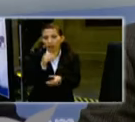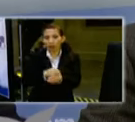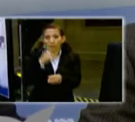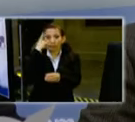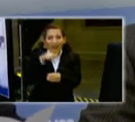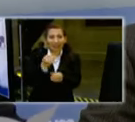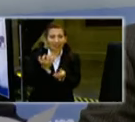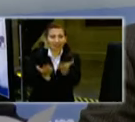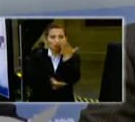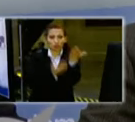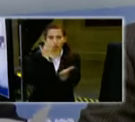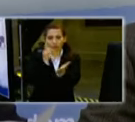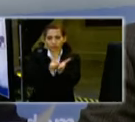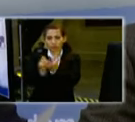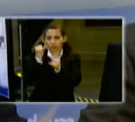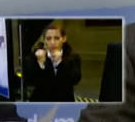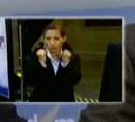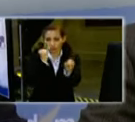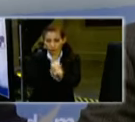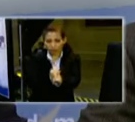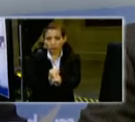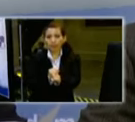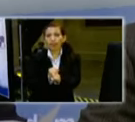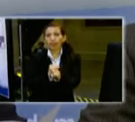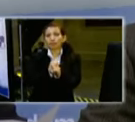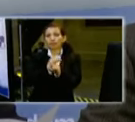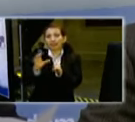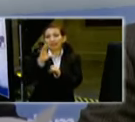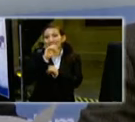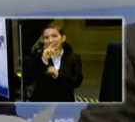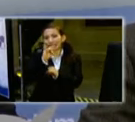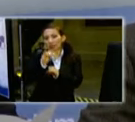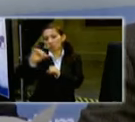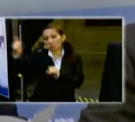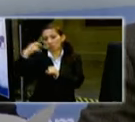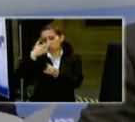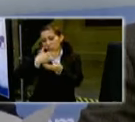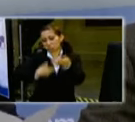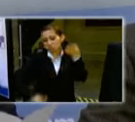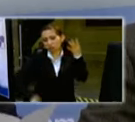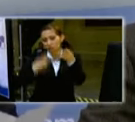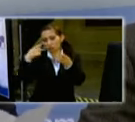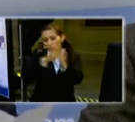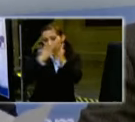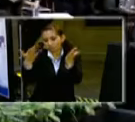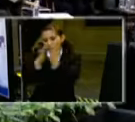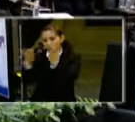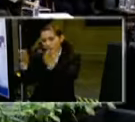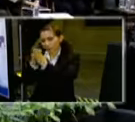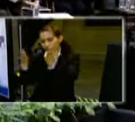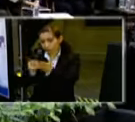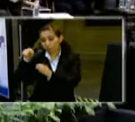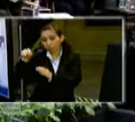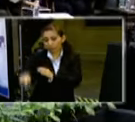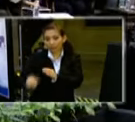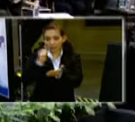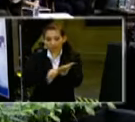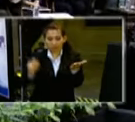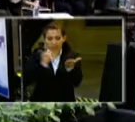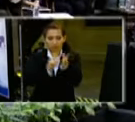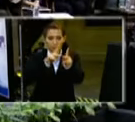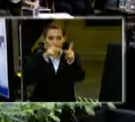estudio del derecho internacional, en Bobbio Centenario, entre otras de sus publicaciones. Es articulista